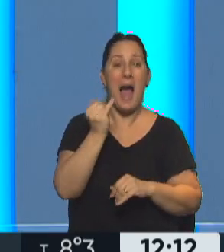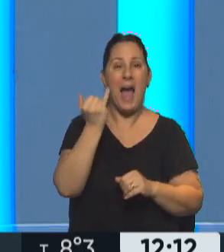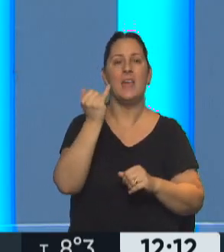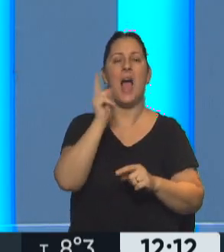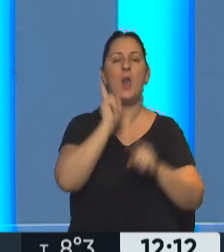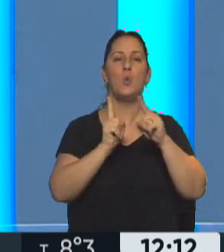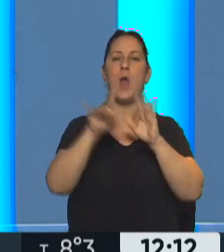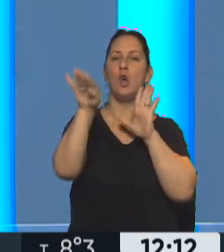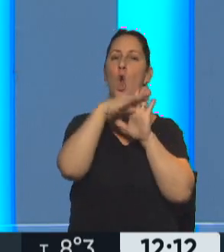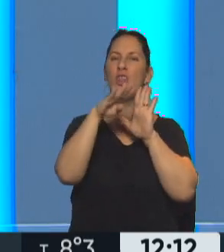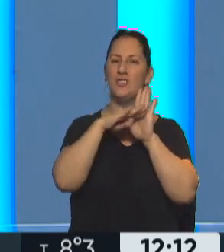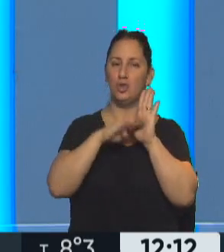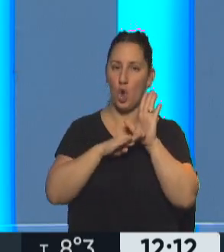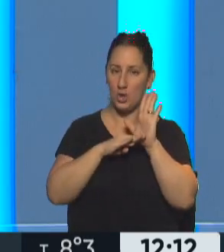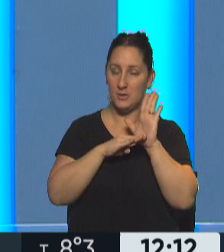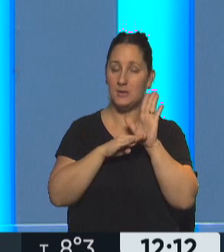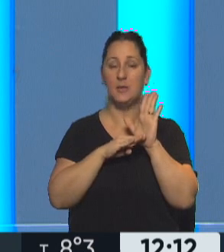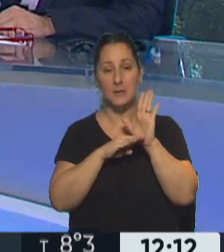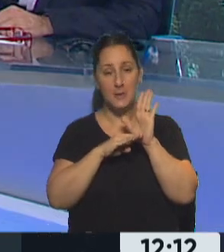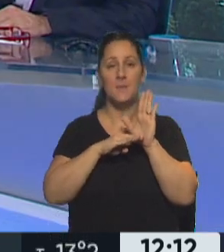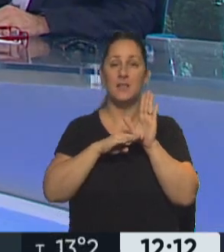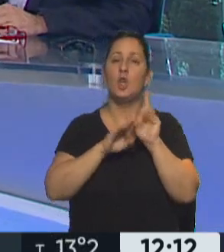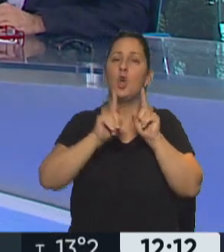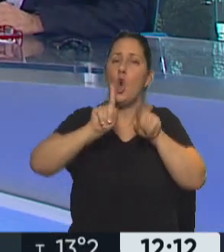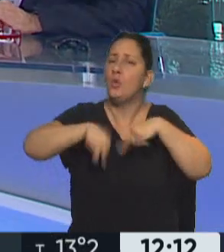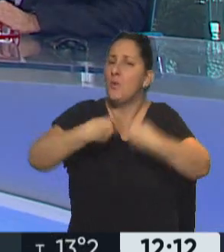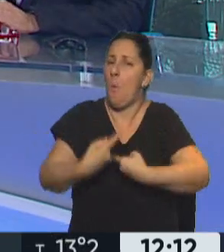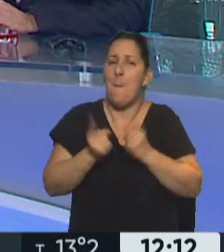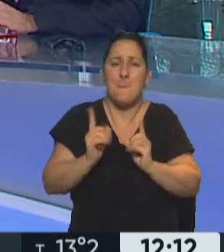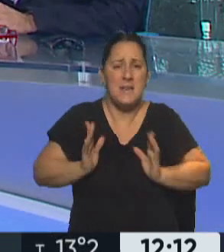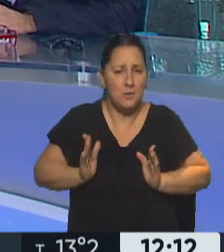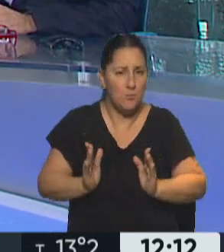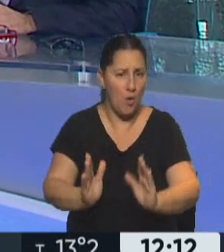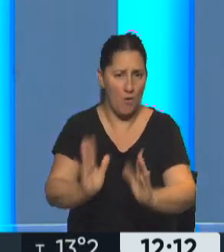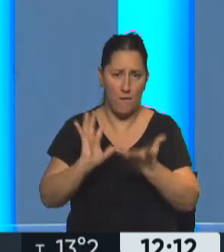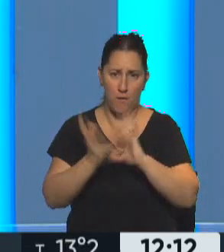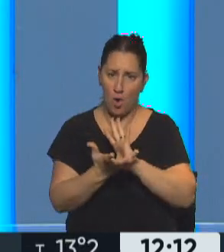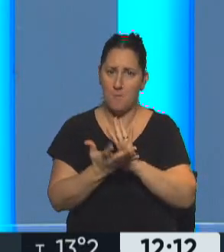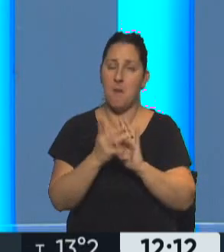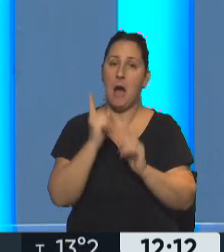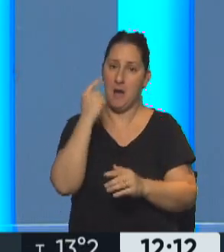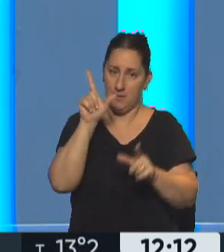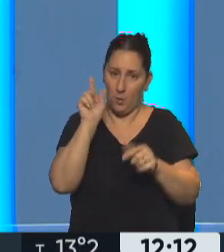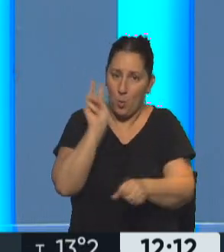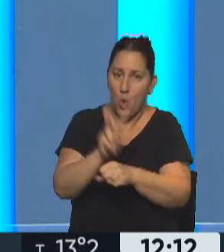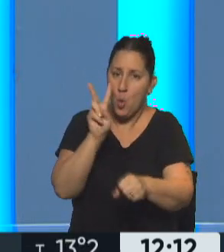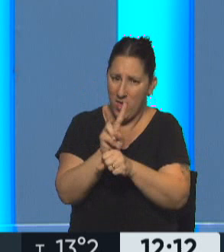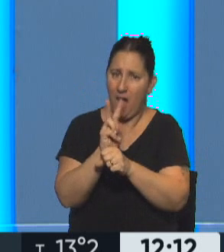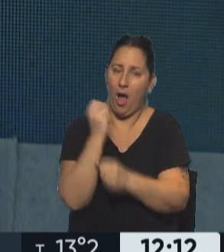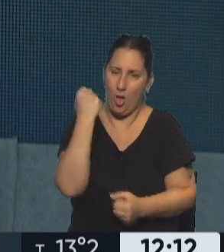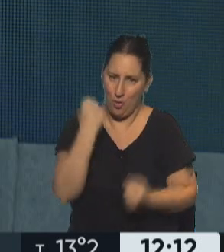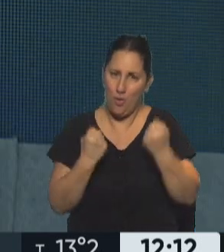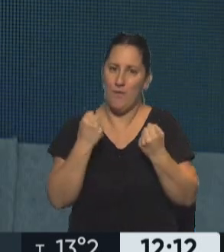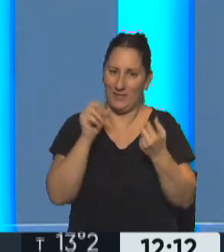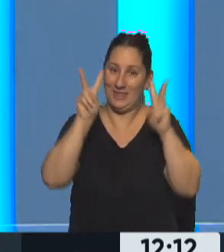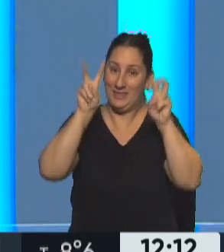de condiciones que está indicando que se sigue en ese rumbo, un rumbo muy austero en el tema